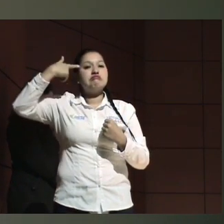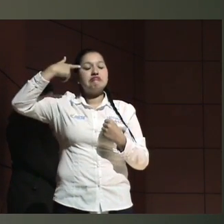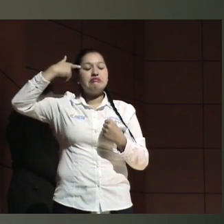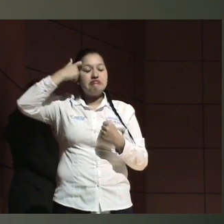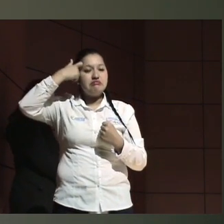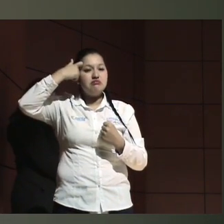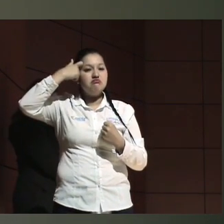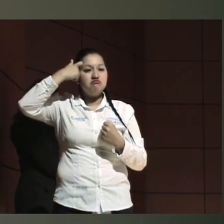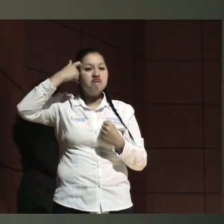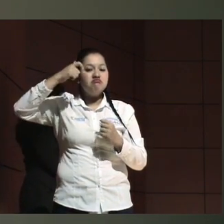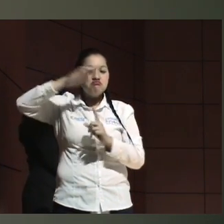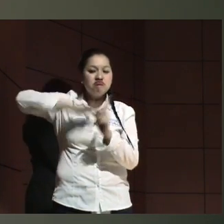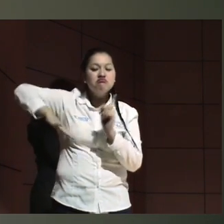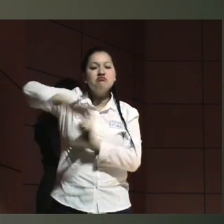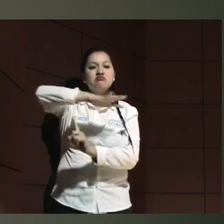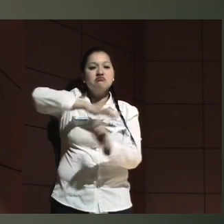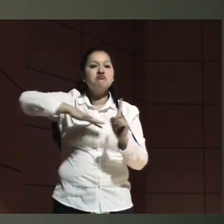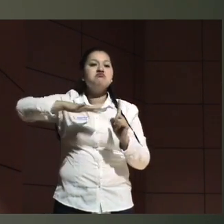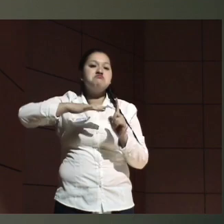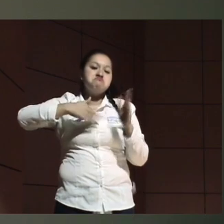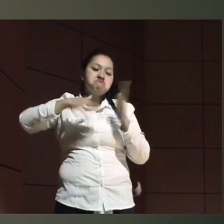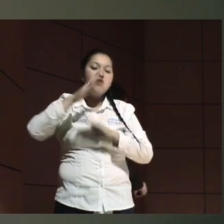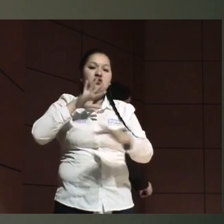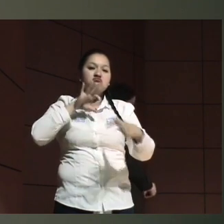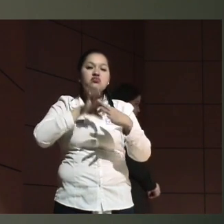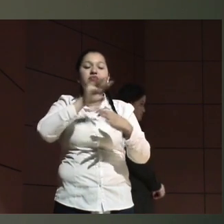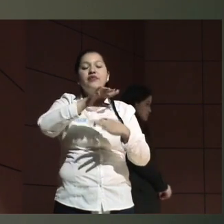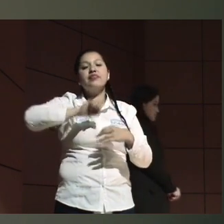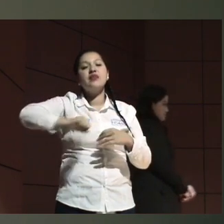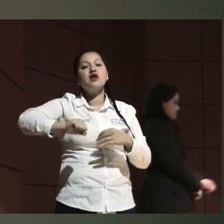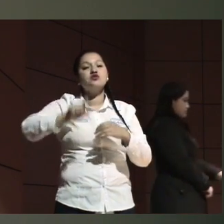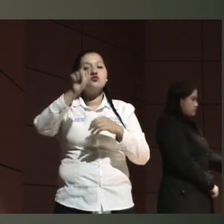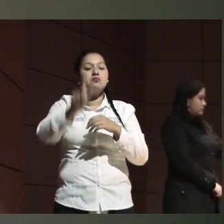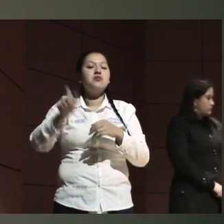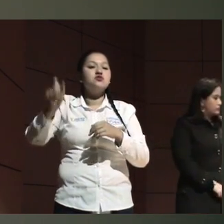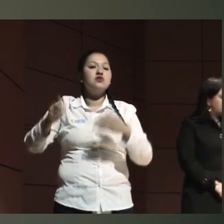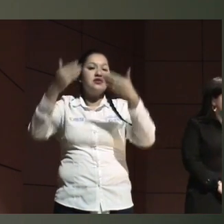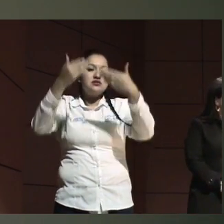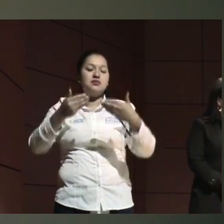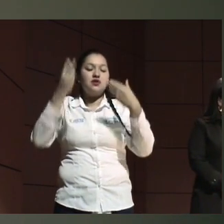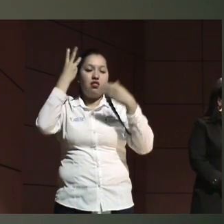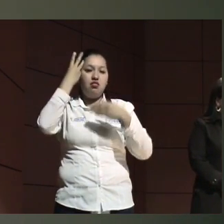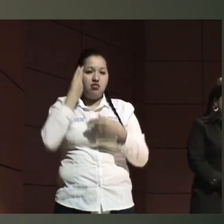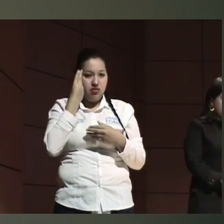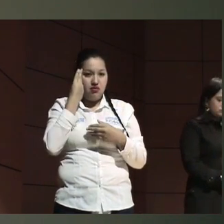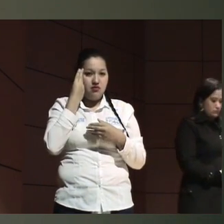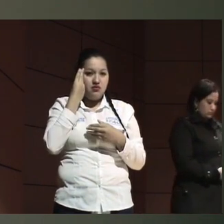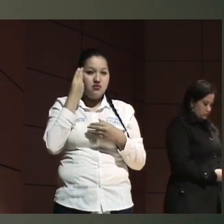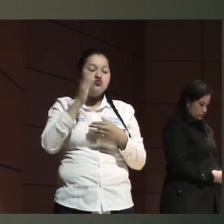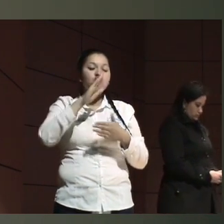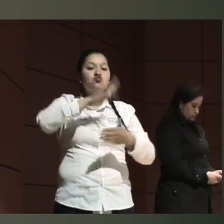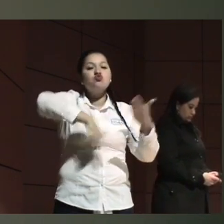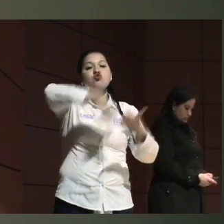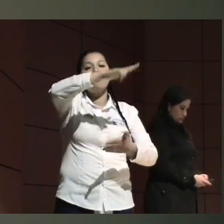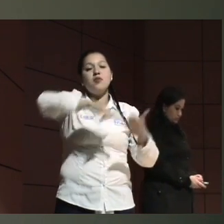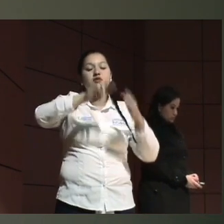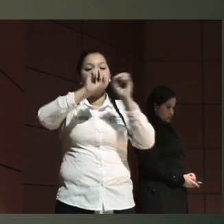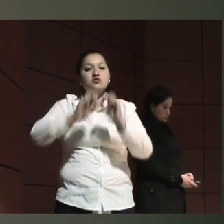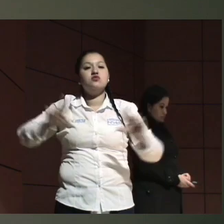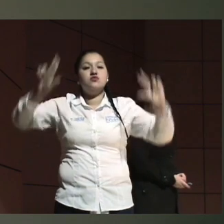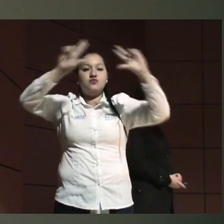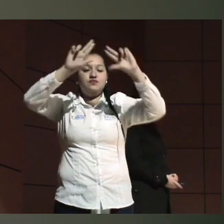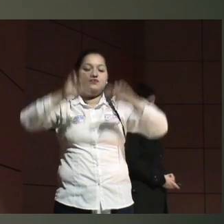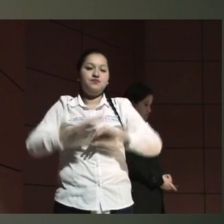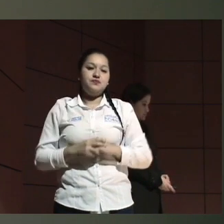mucho acierto especialmente a la luz de los derechos de las personas con discapacidad mental la convención de las naciones unidas